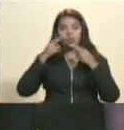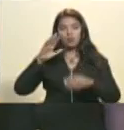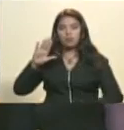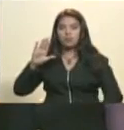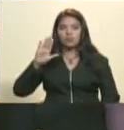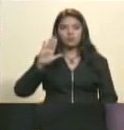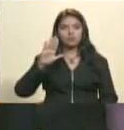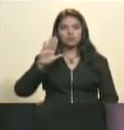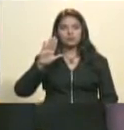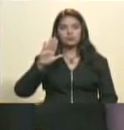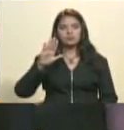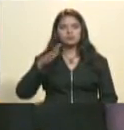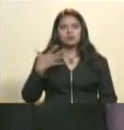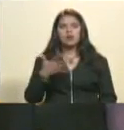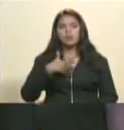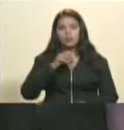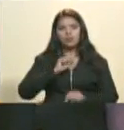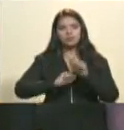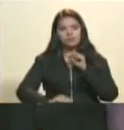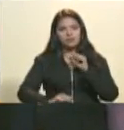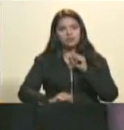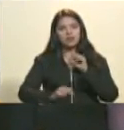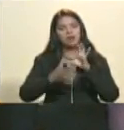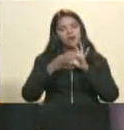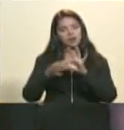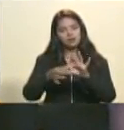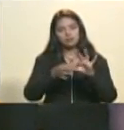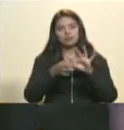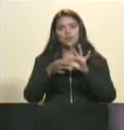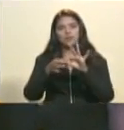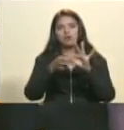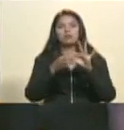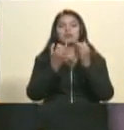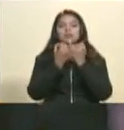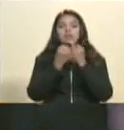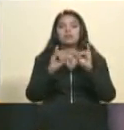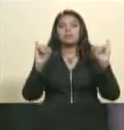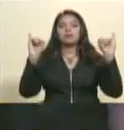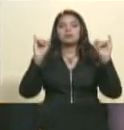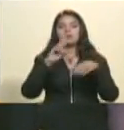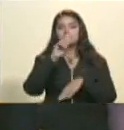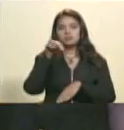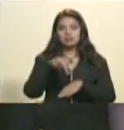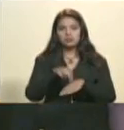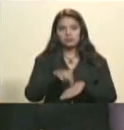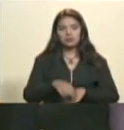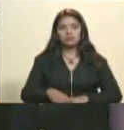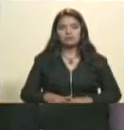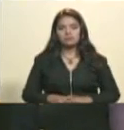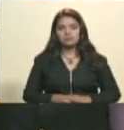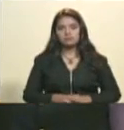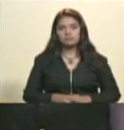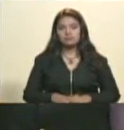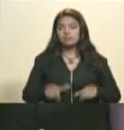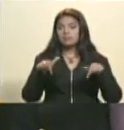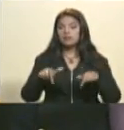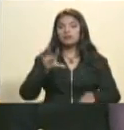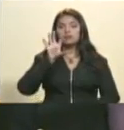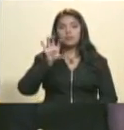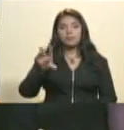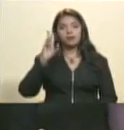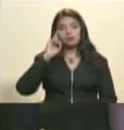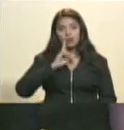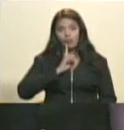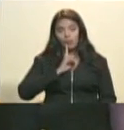histórico de defender la soberanía e independencia nacional. Esta patria de